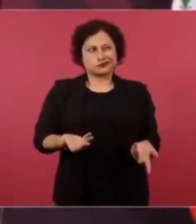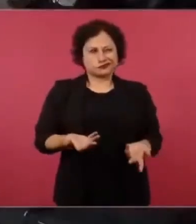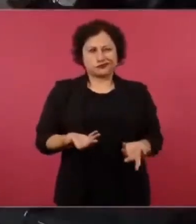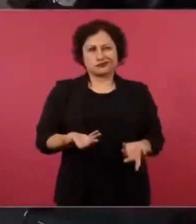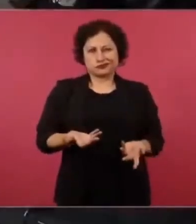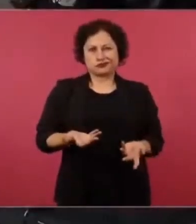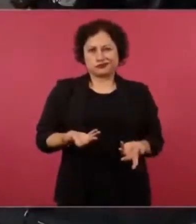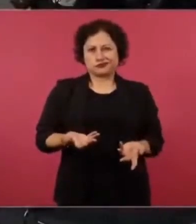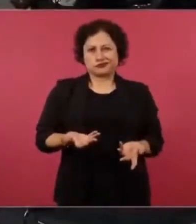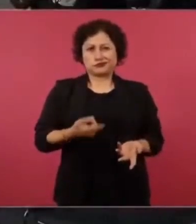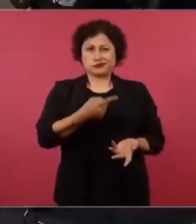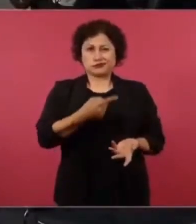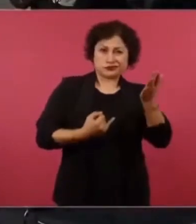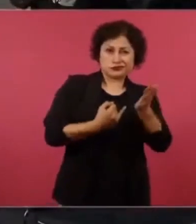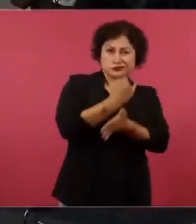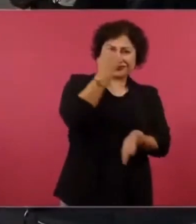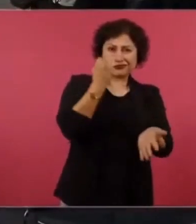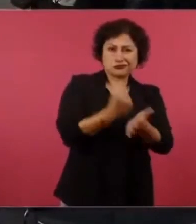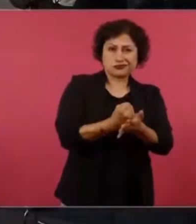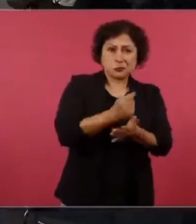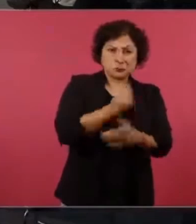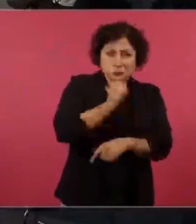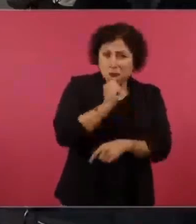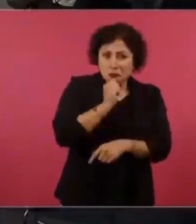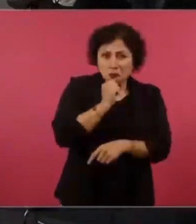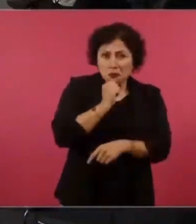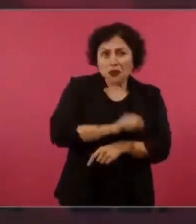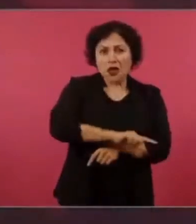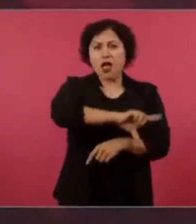el veredicto final.